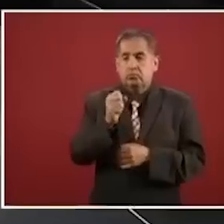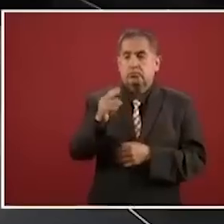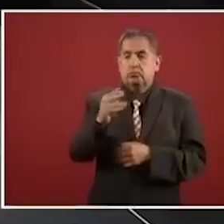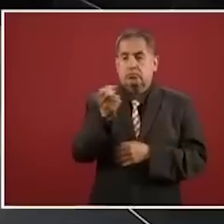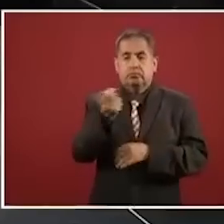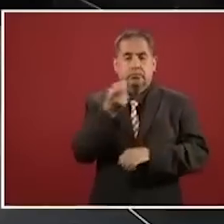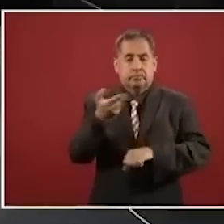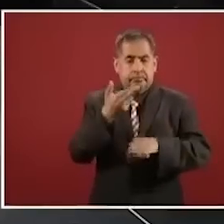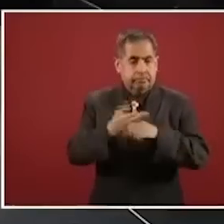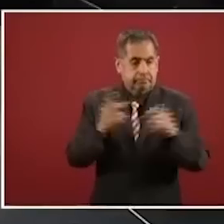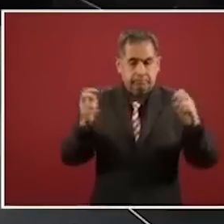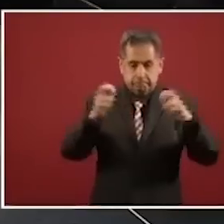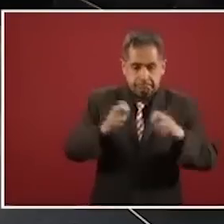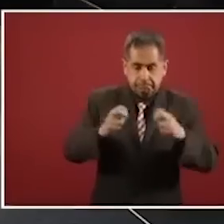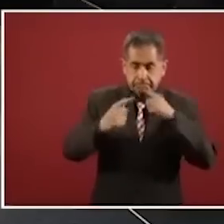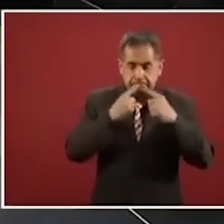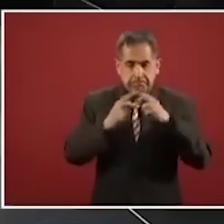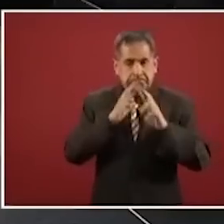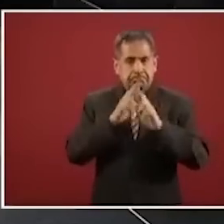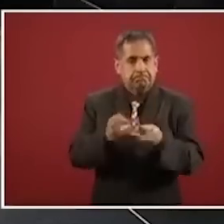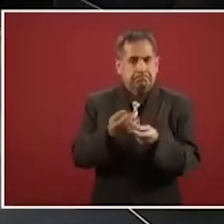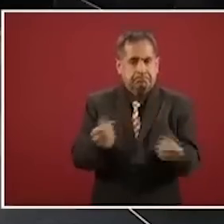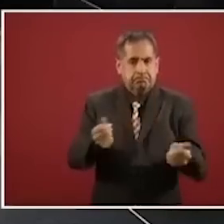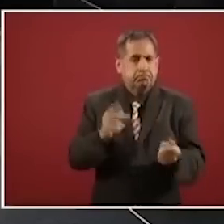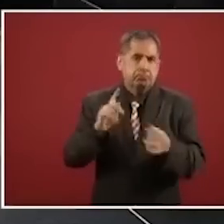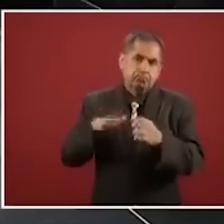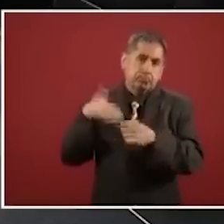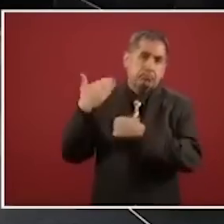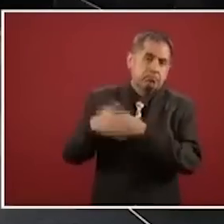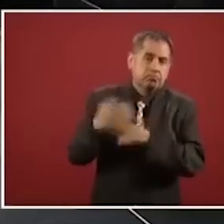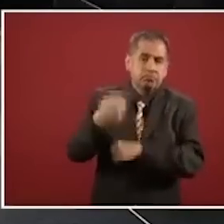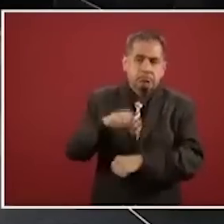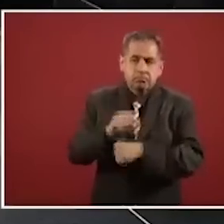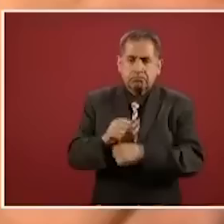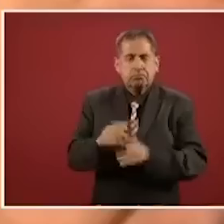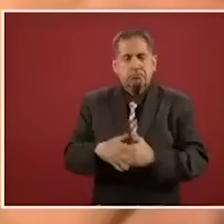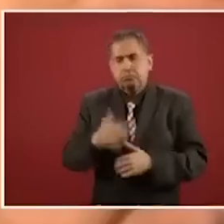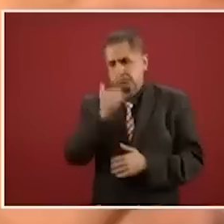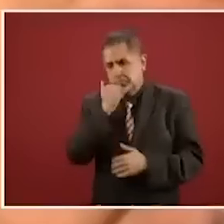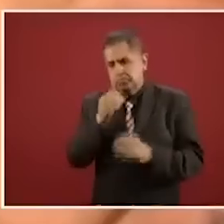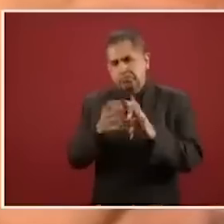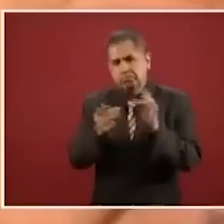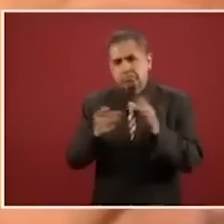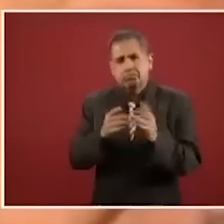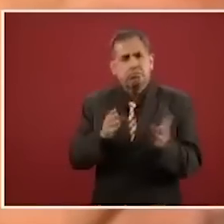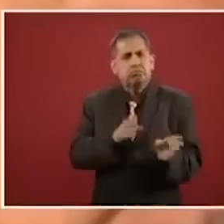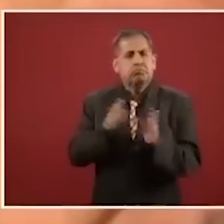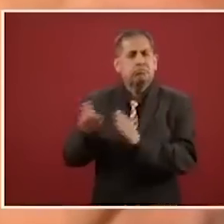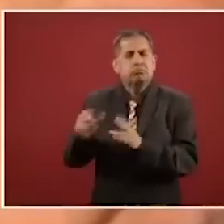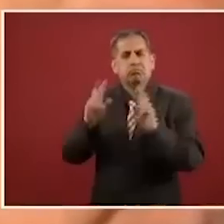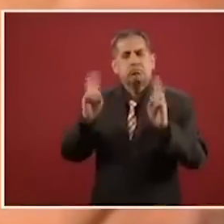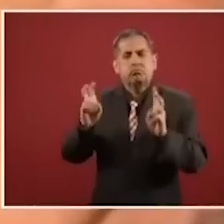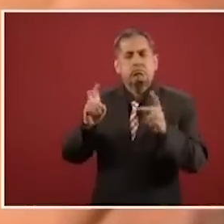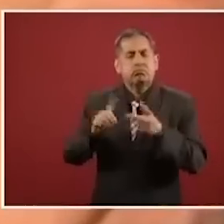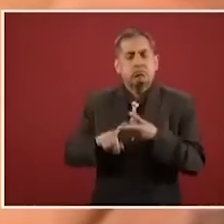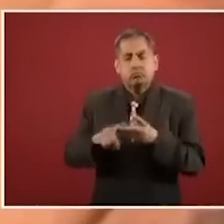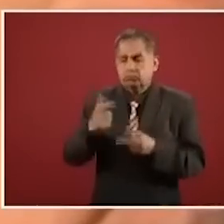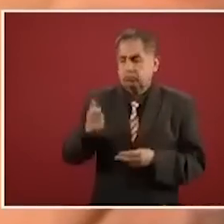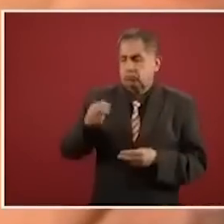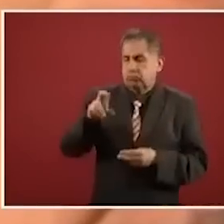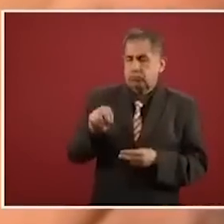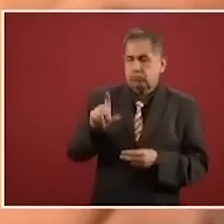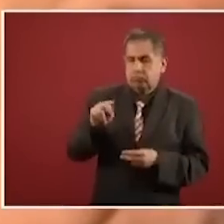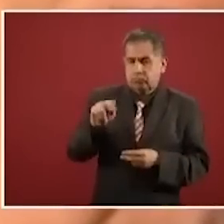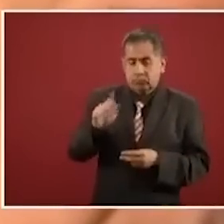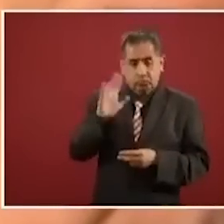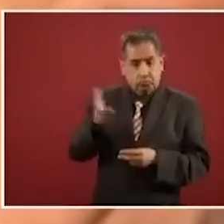subsecretario, se tendría una respuesta o tendríamos que esperar a la próxima semana. Y perdón, si me permite, en otro tema, Genaro García Luna,